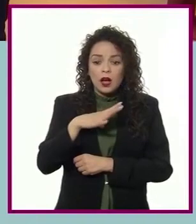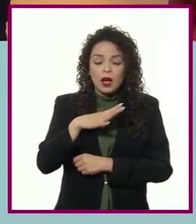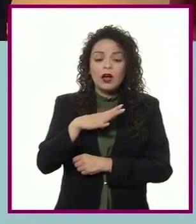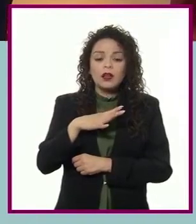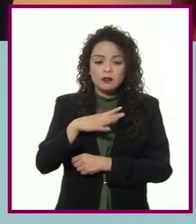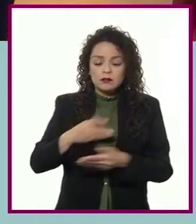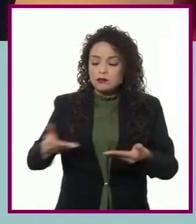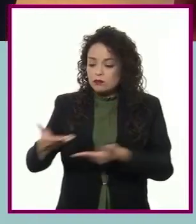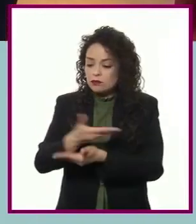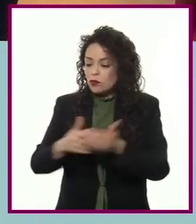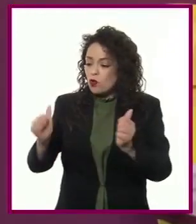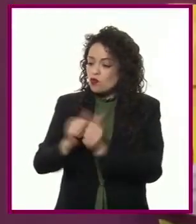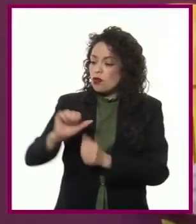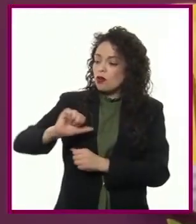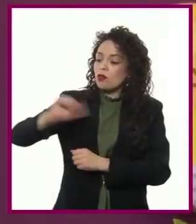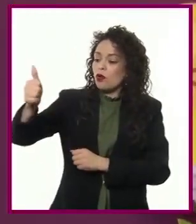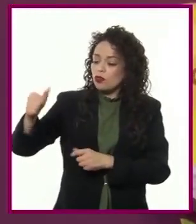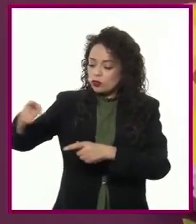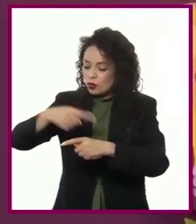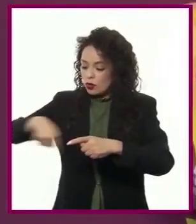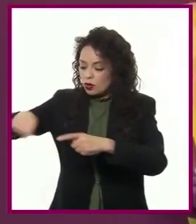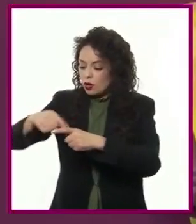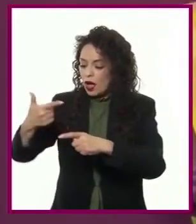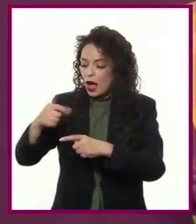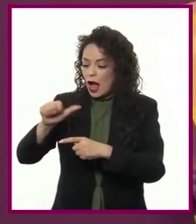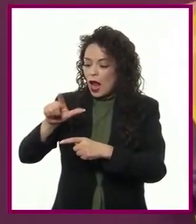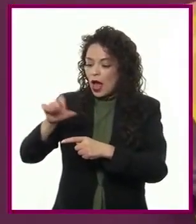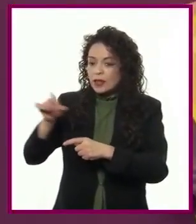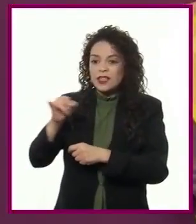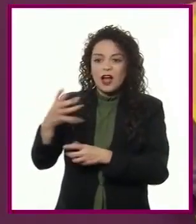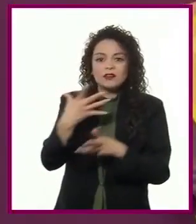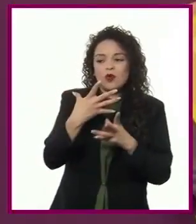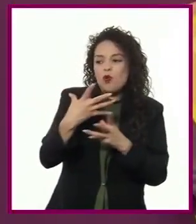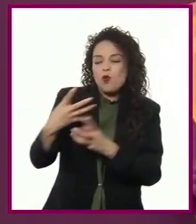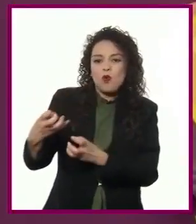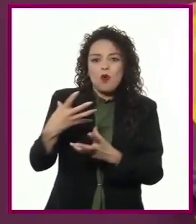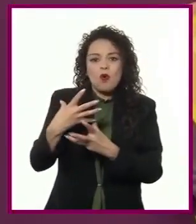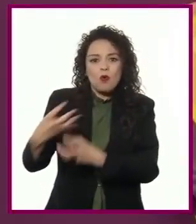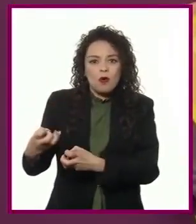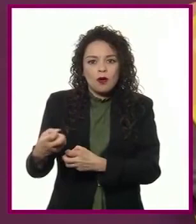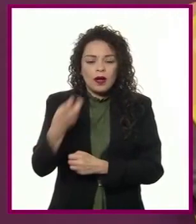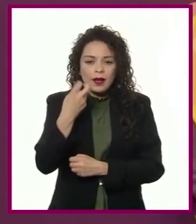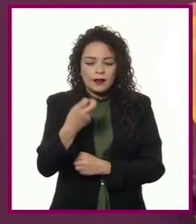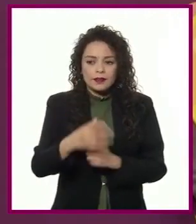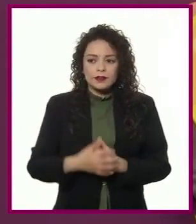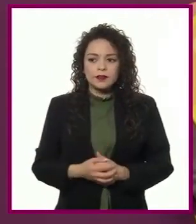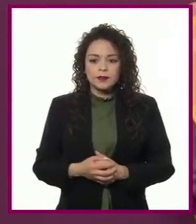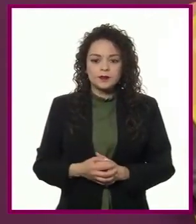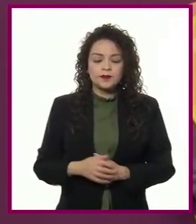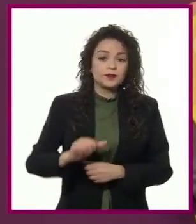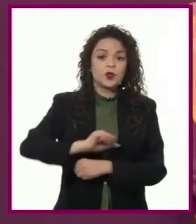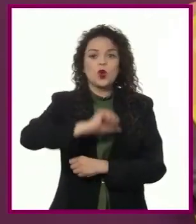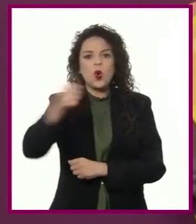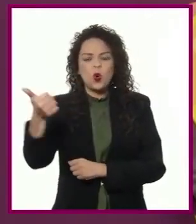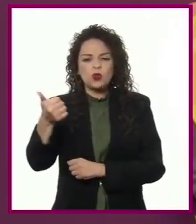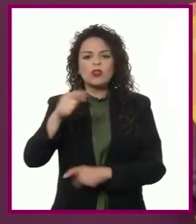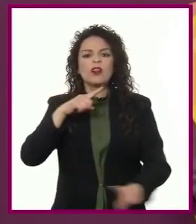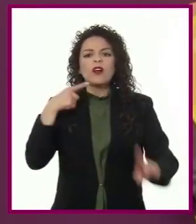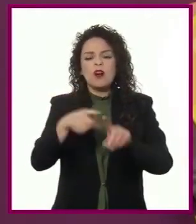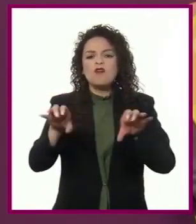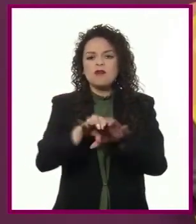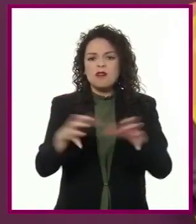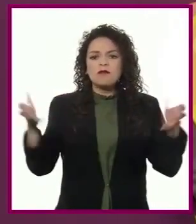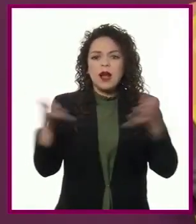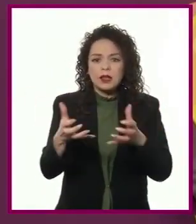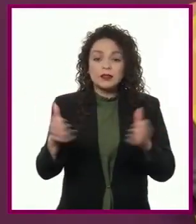gravitacionales con otras galaxias. Otra propuesta del origen de estas galaxias se ha realizado a través de